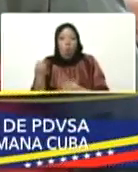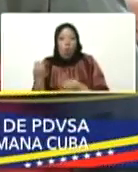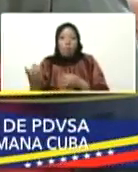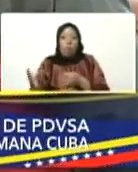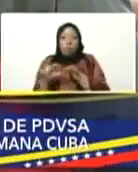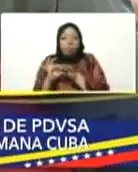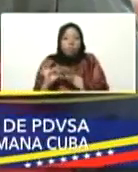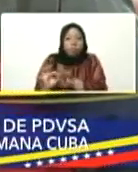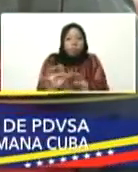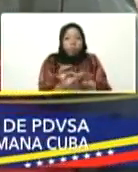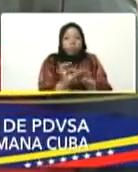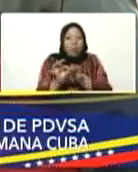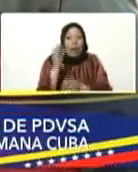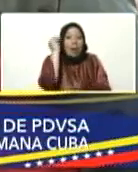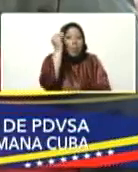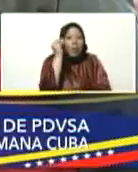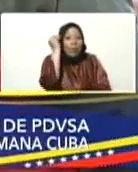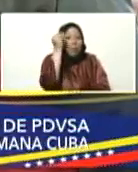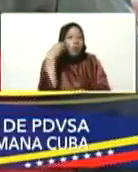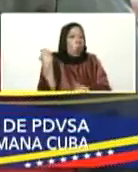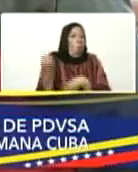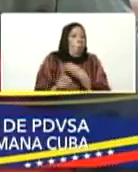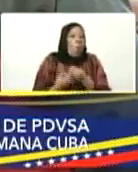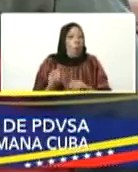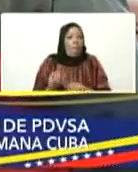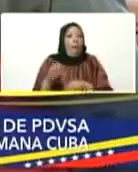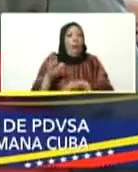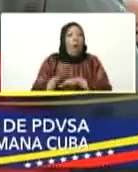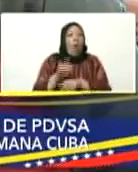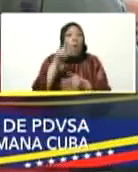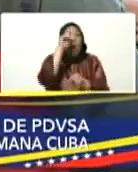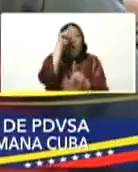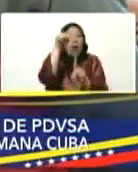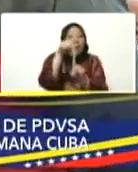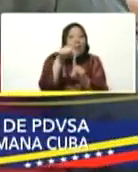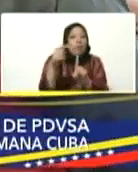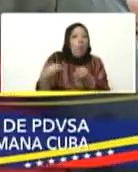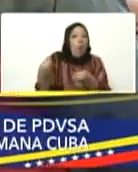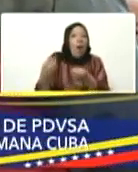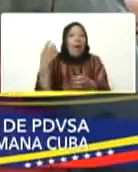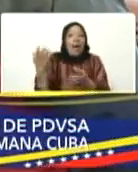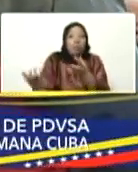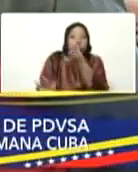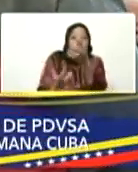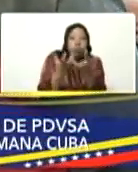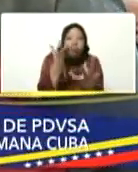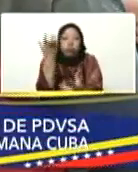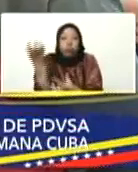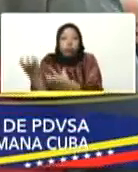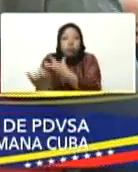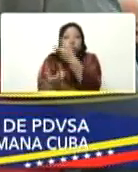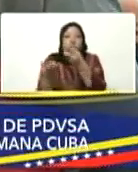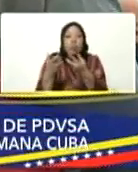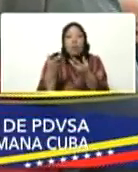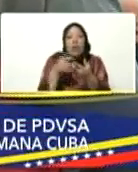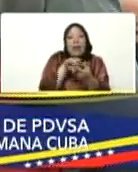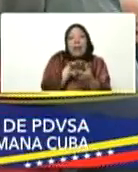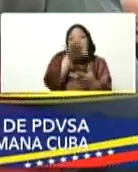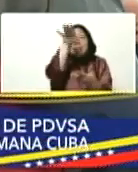logramos impedir que el evento escalara a otros sitios que estaban